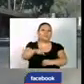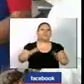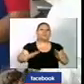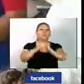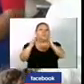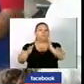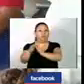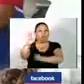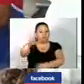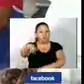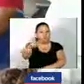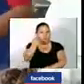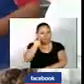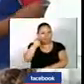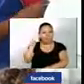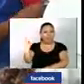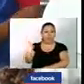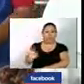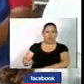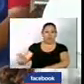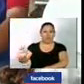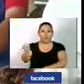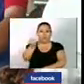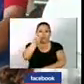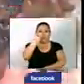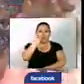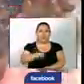mire que nivel de comida